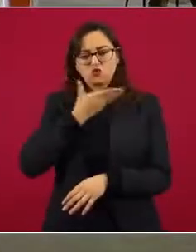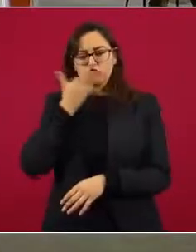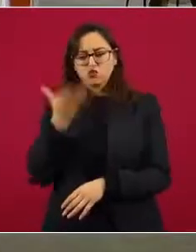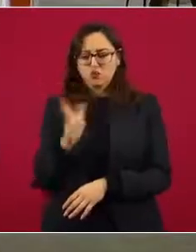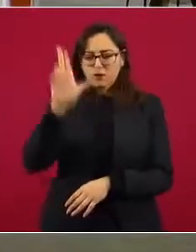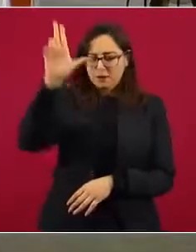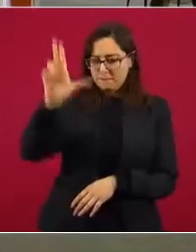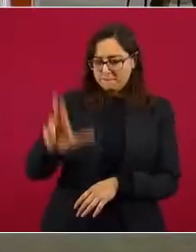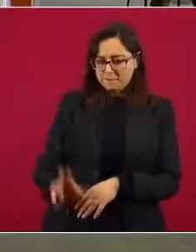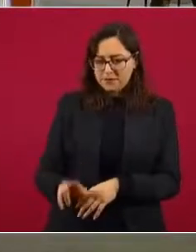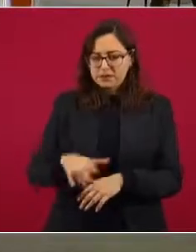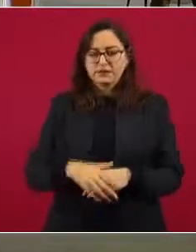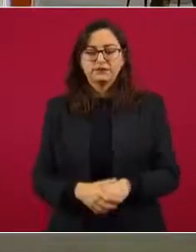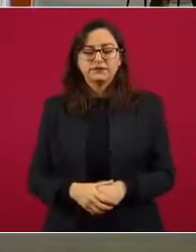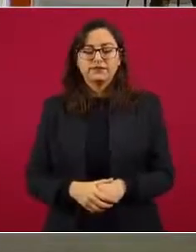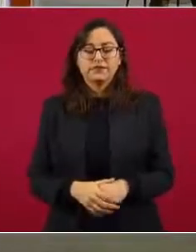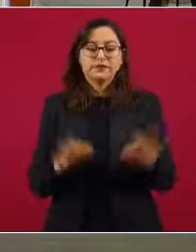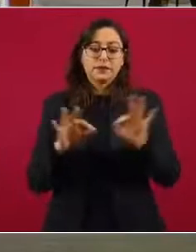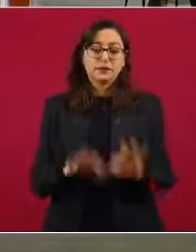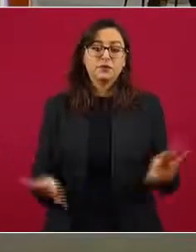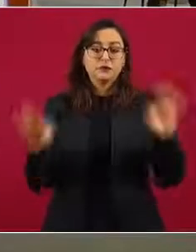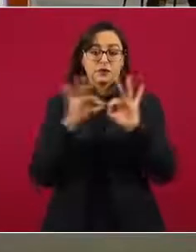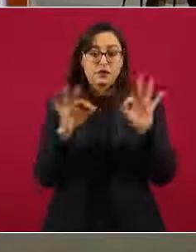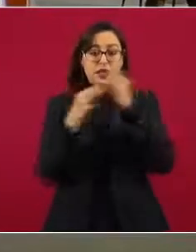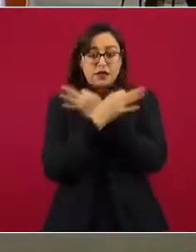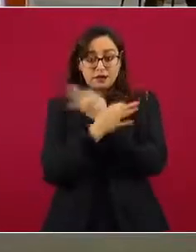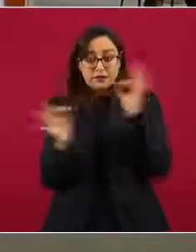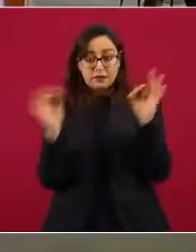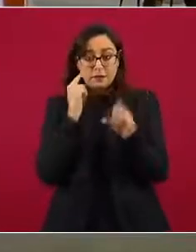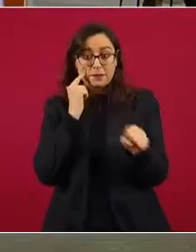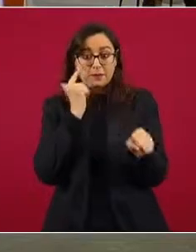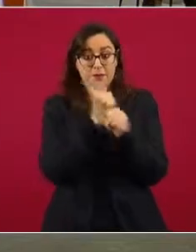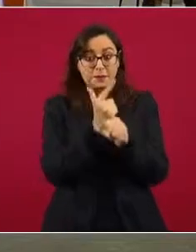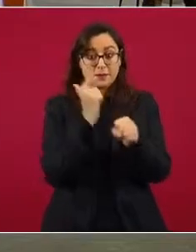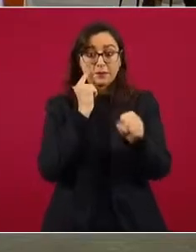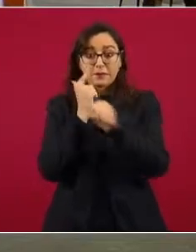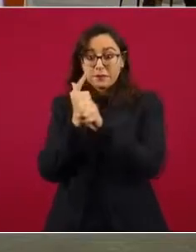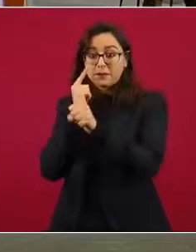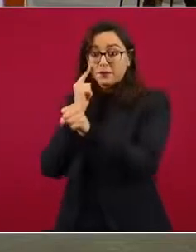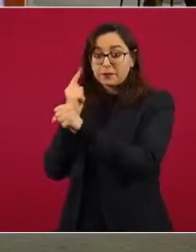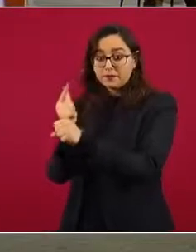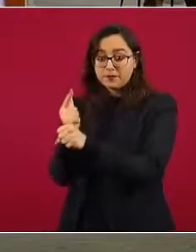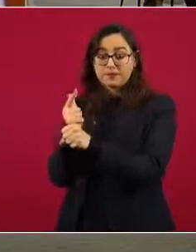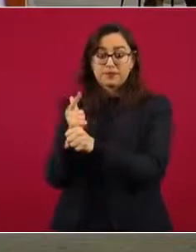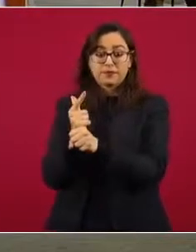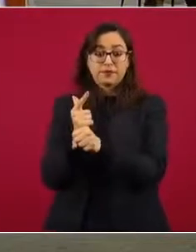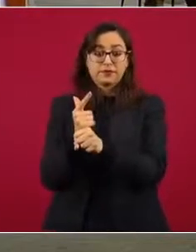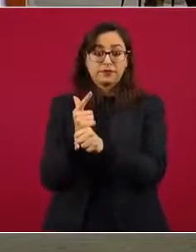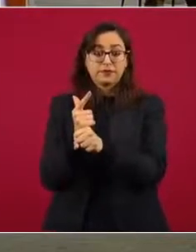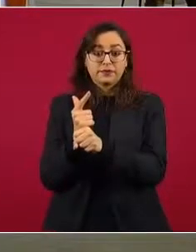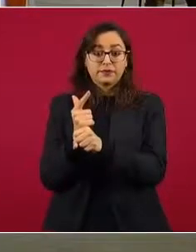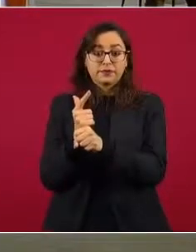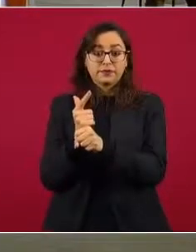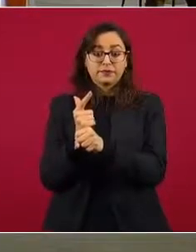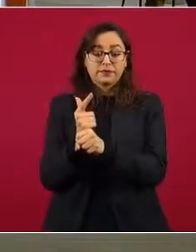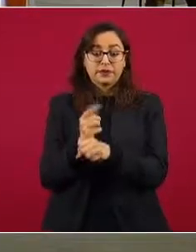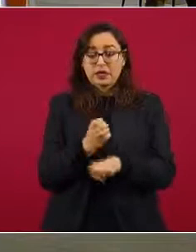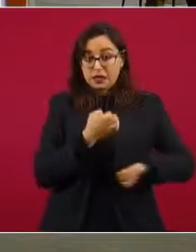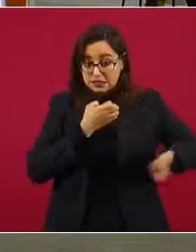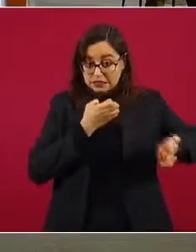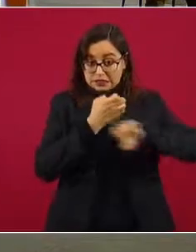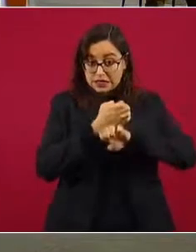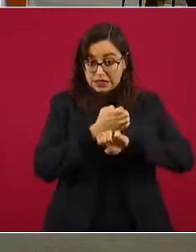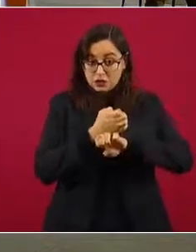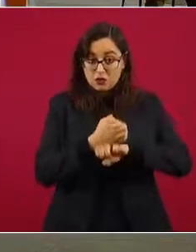Salud, y el mensaje fundamental es identificar lo que está ocurriendo en la unidad, en la entidad federativa